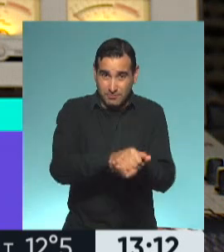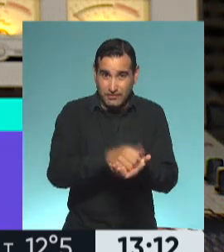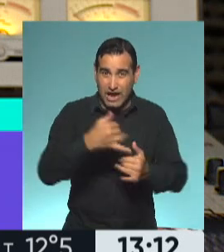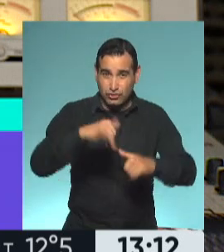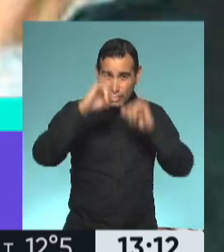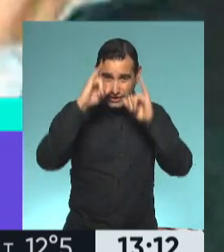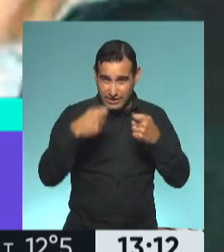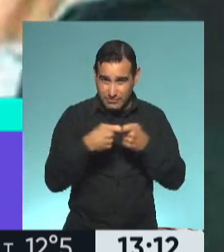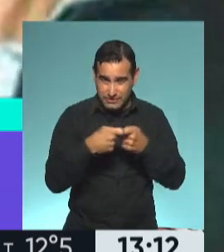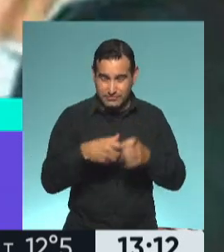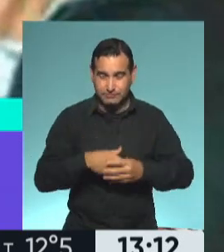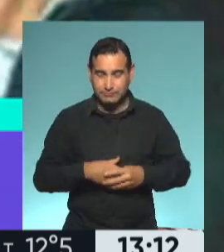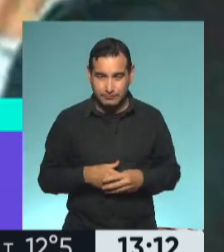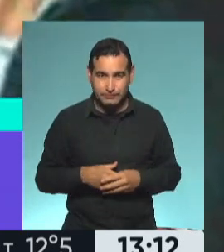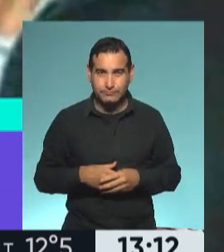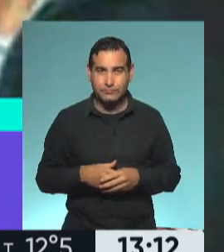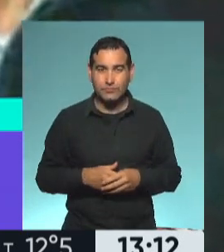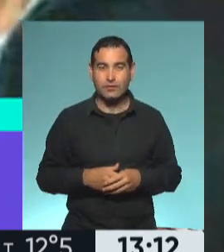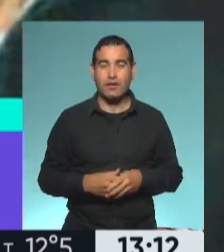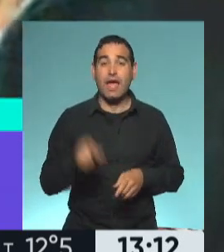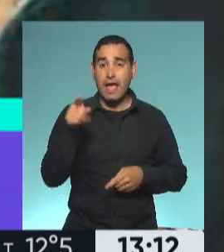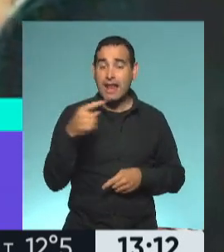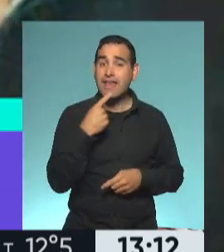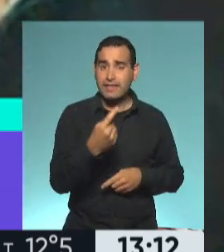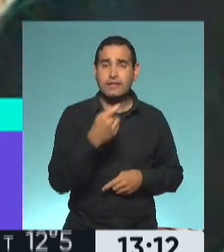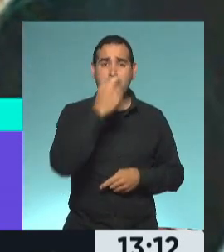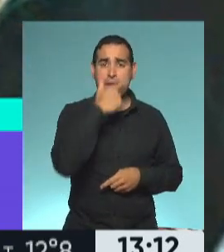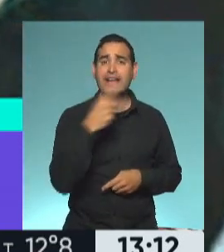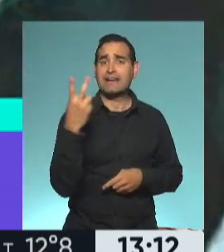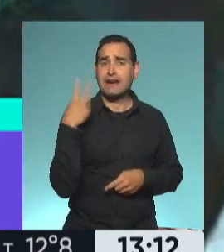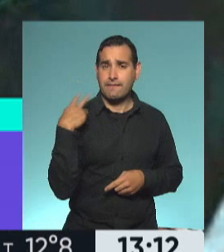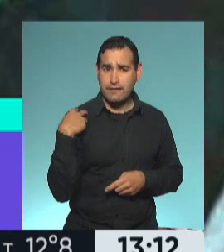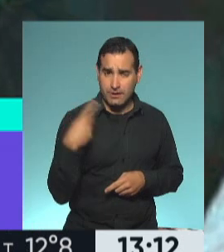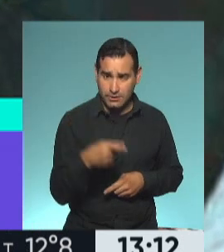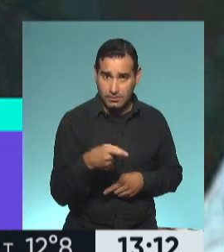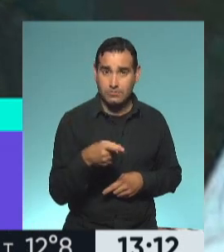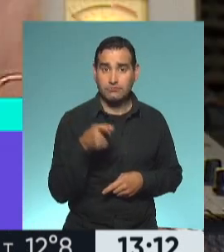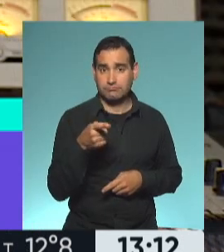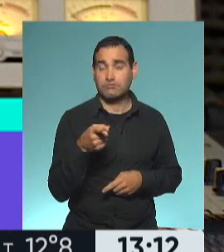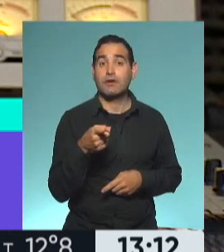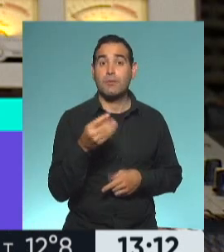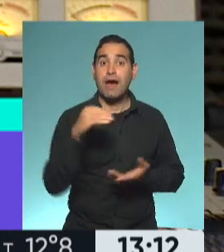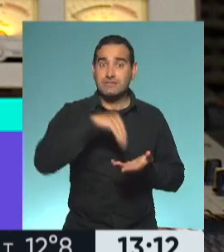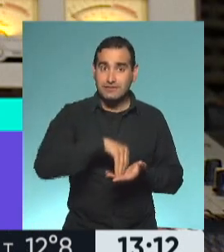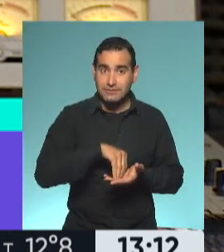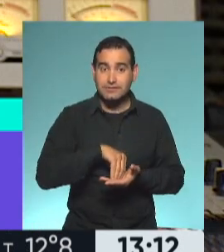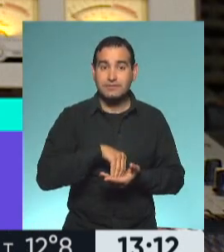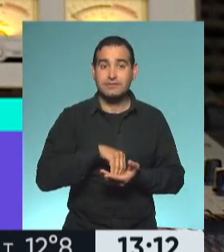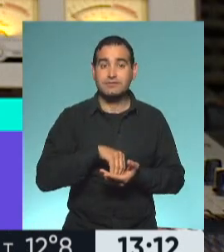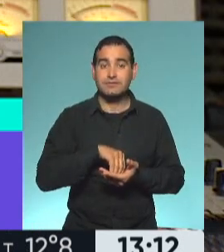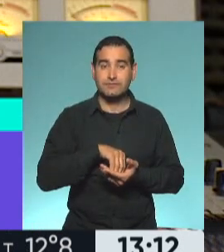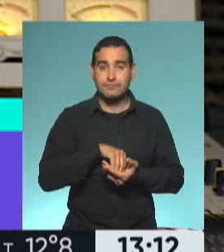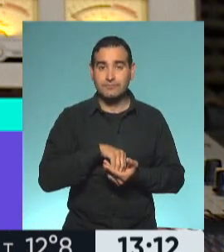alguno de sus miembros. No es solamente que él dice que Macri era su jefe, que era su jefe, sino que además, en